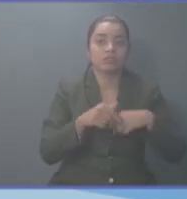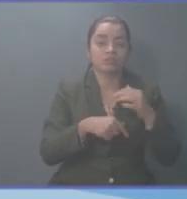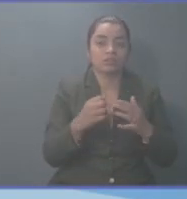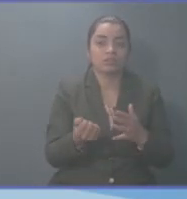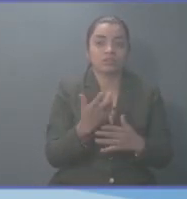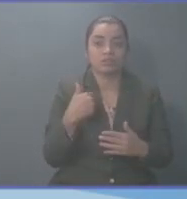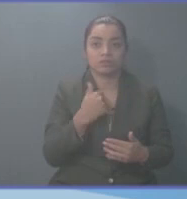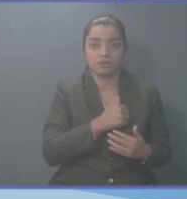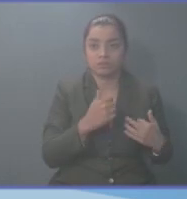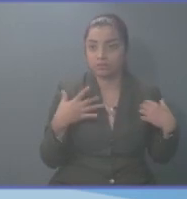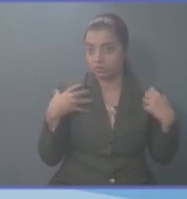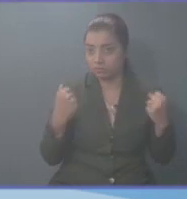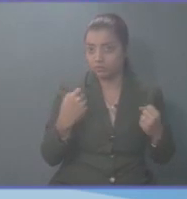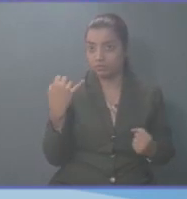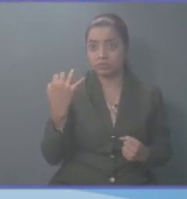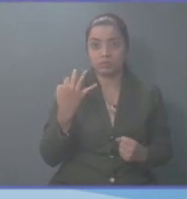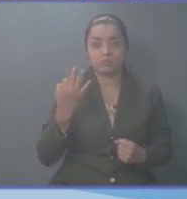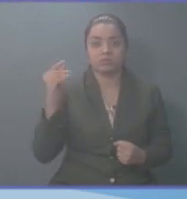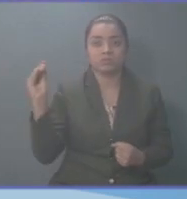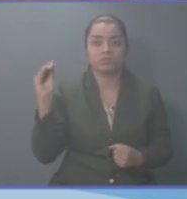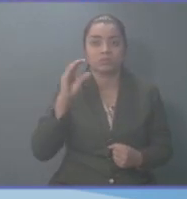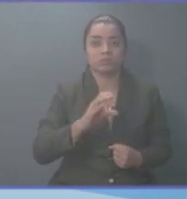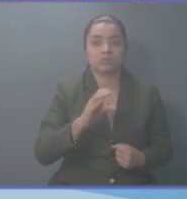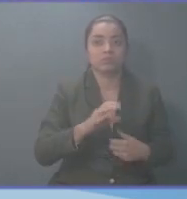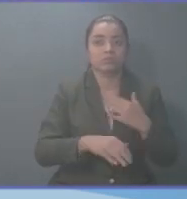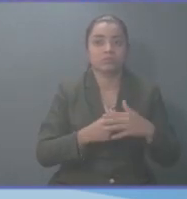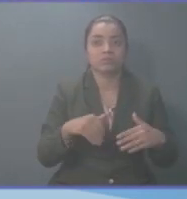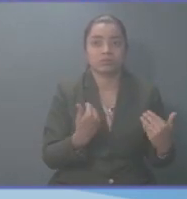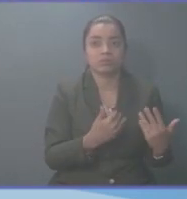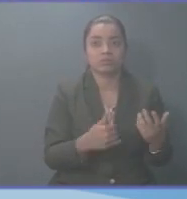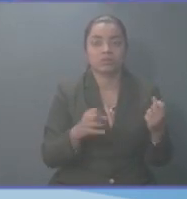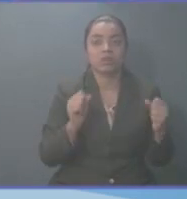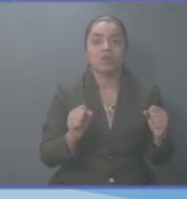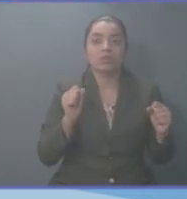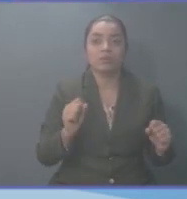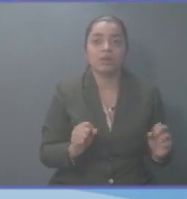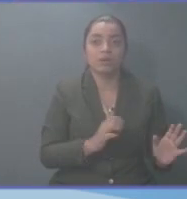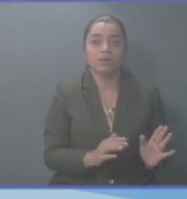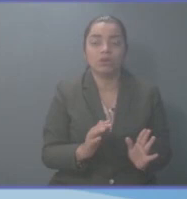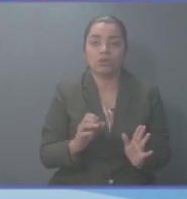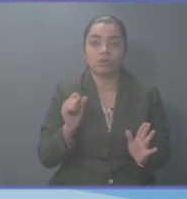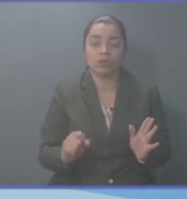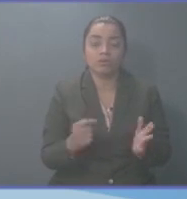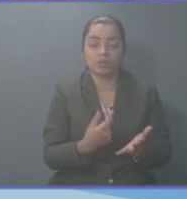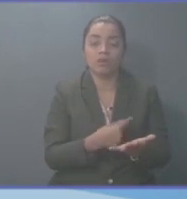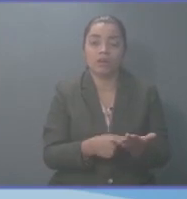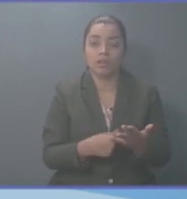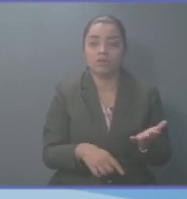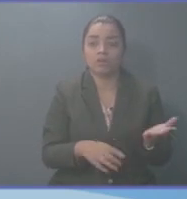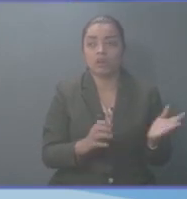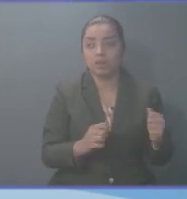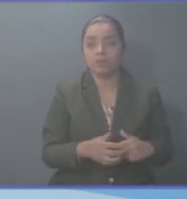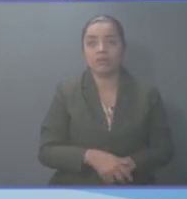de Salud solicita algún tipo de recurso para inyectarle, obviamente, el tema de la prevención de esta enfermedad, nosotros como Arena podamos concurrir con nuestros votos.